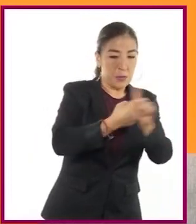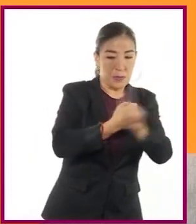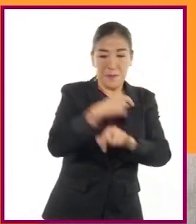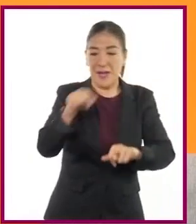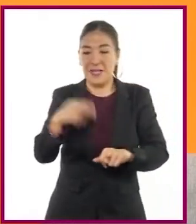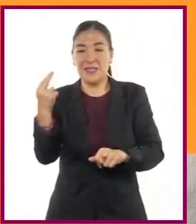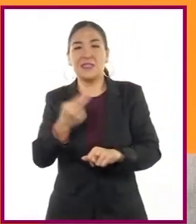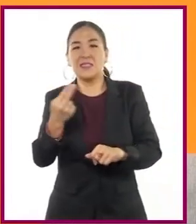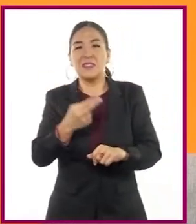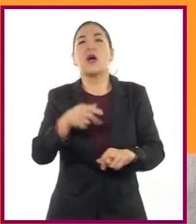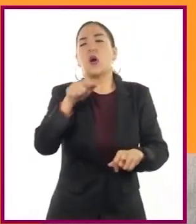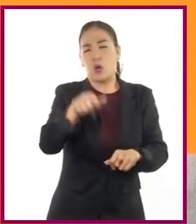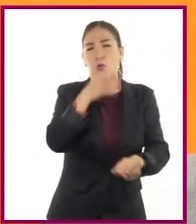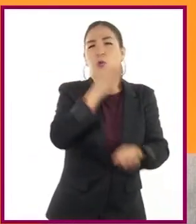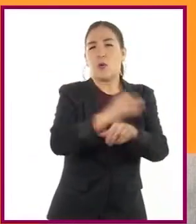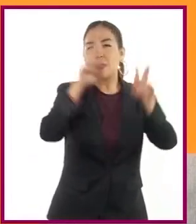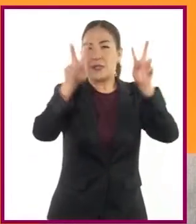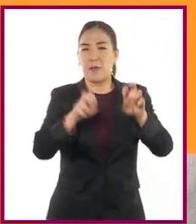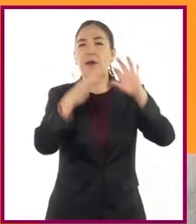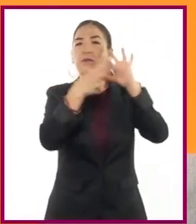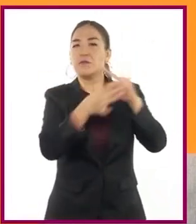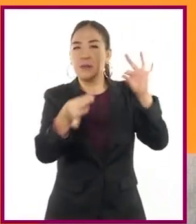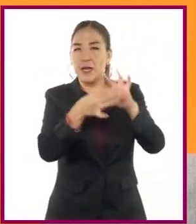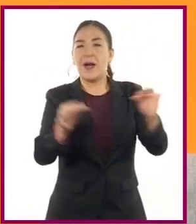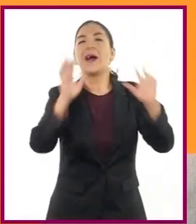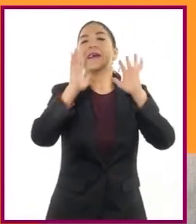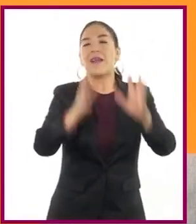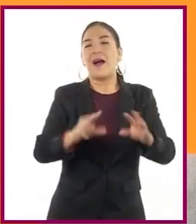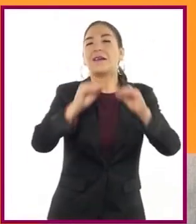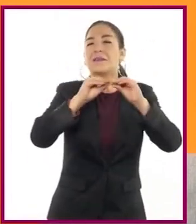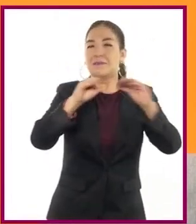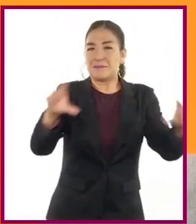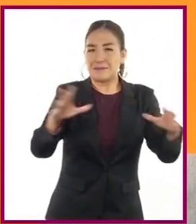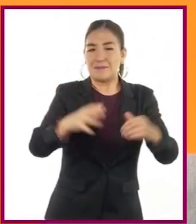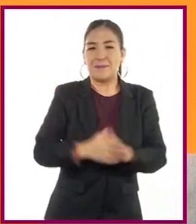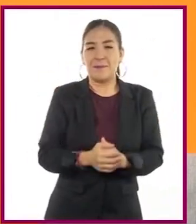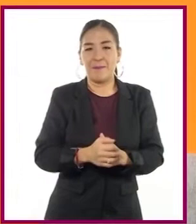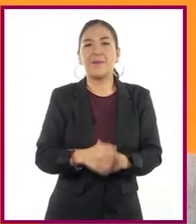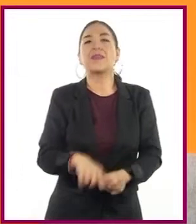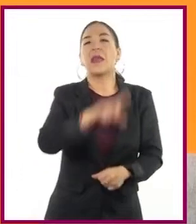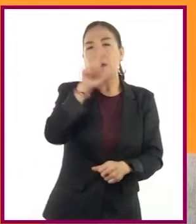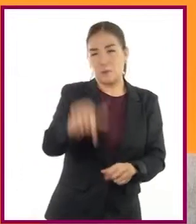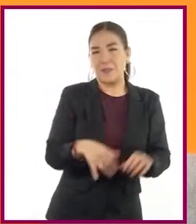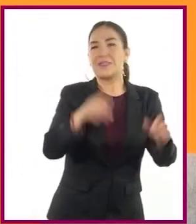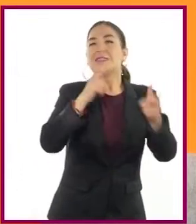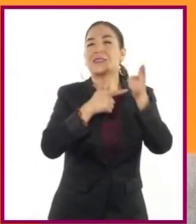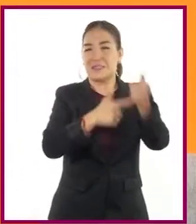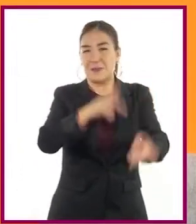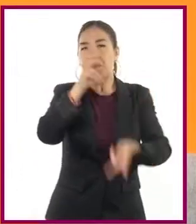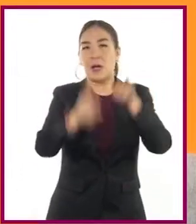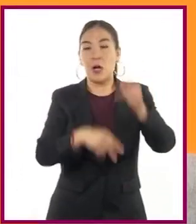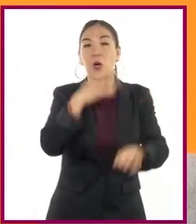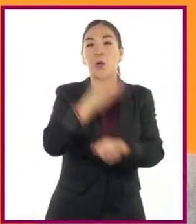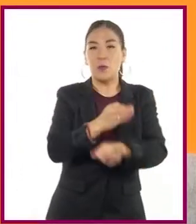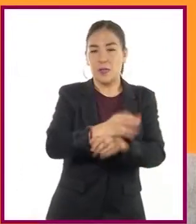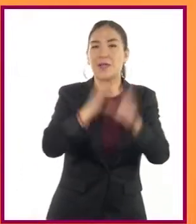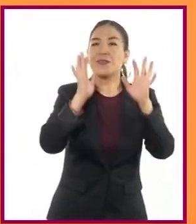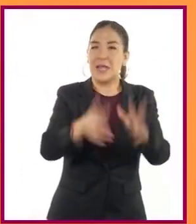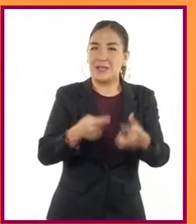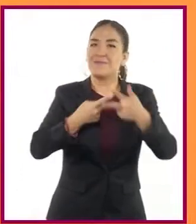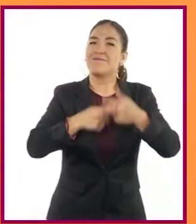tema de hoy, parte de tu preocupación se terminará. Bueno, después seguimos platicando. Es momento de